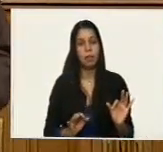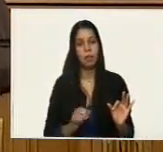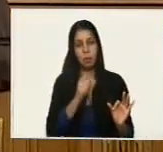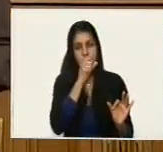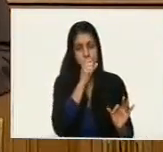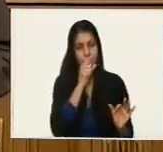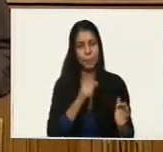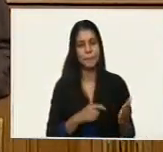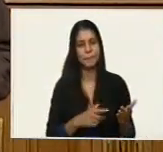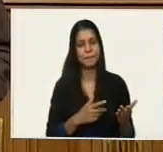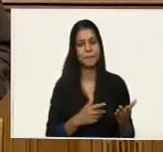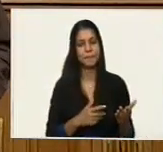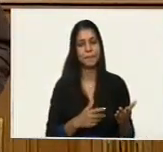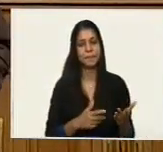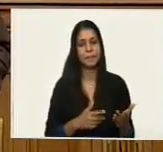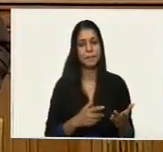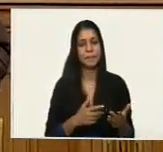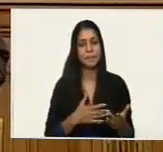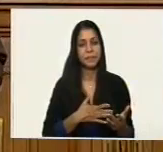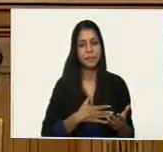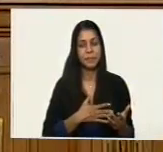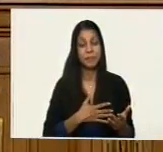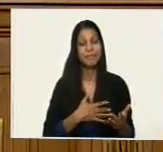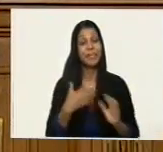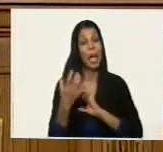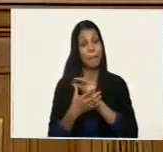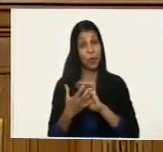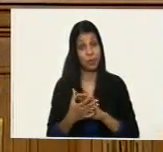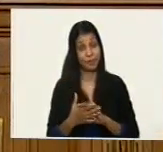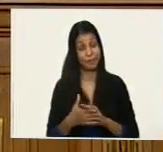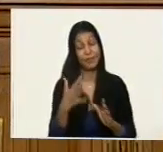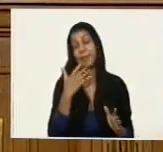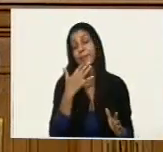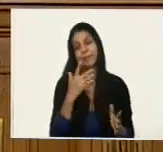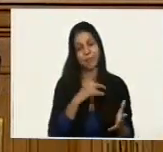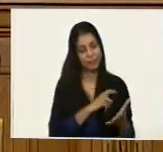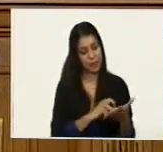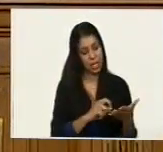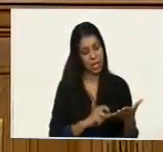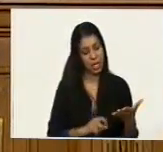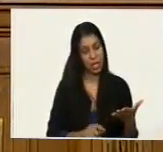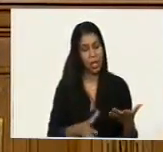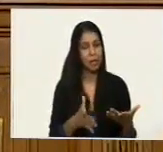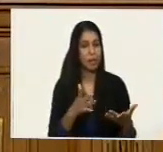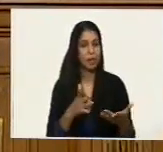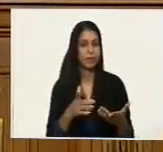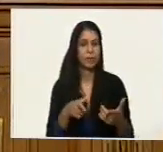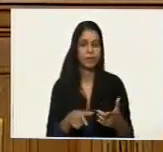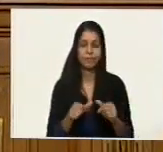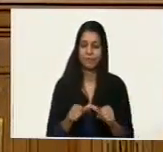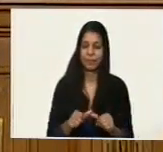Eso de que dice Cotepa, escribe que algo que es el problema que queda. Entonces,